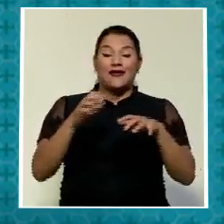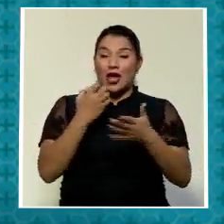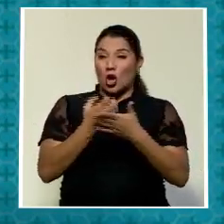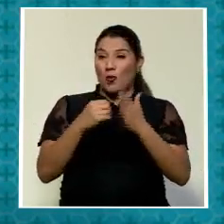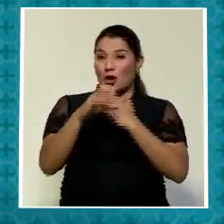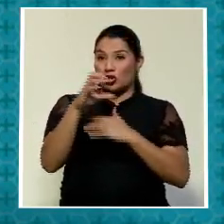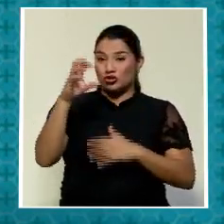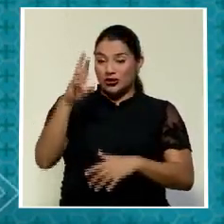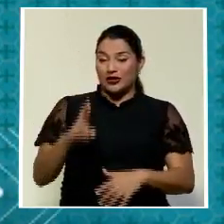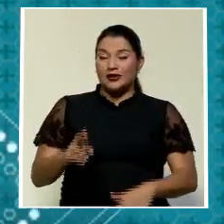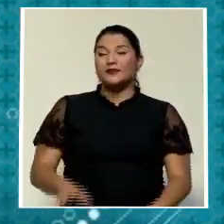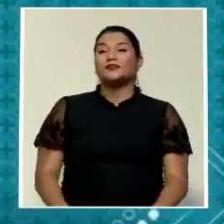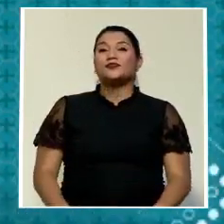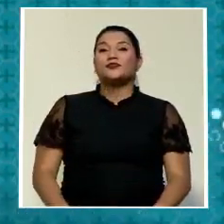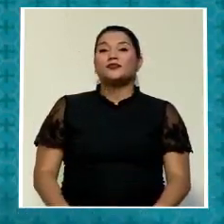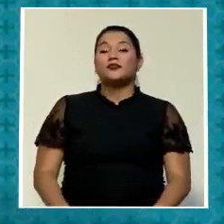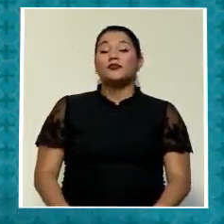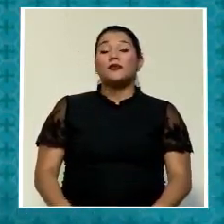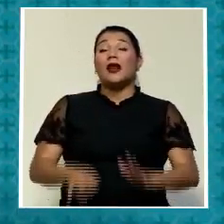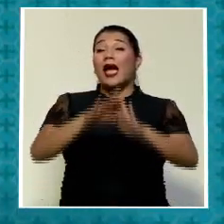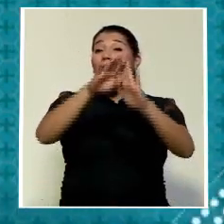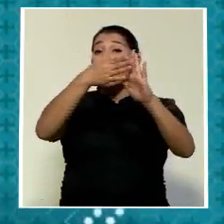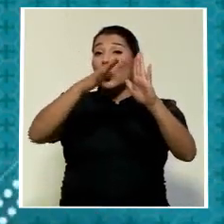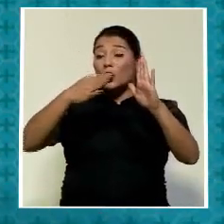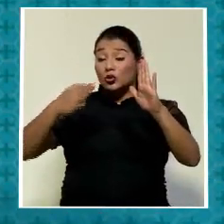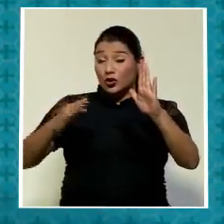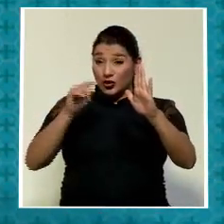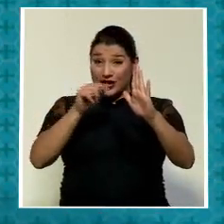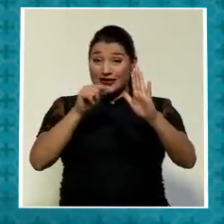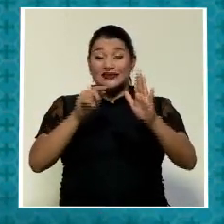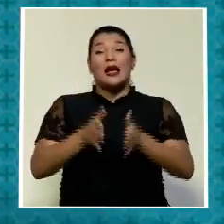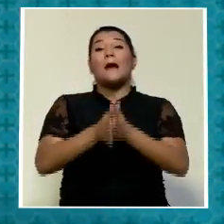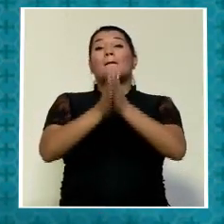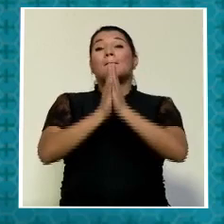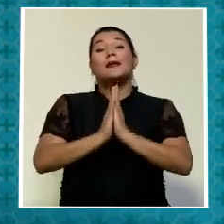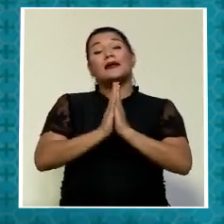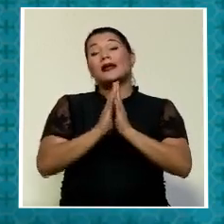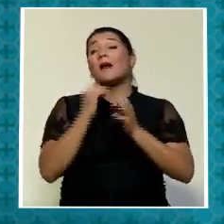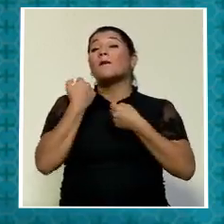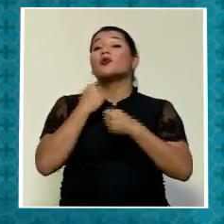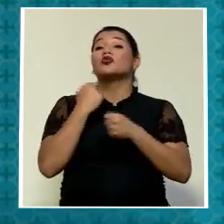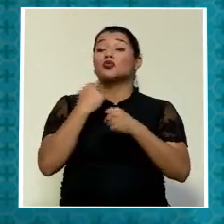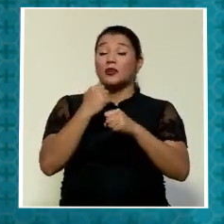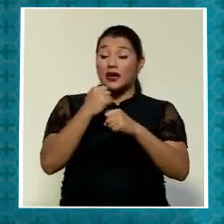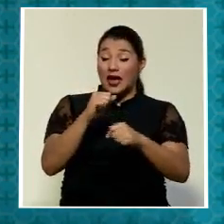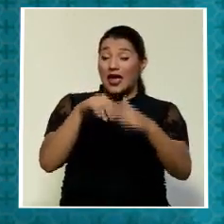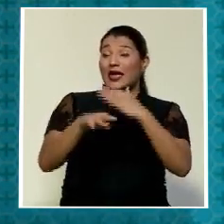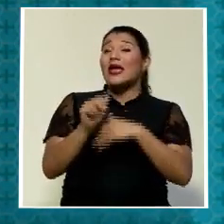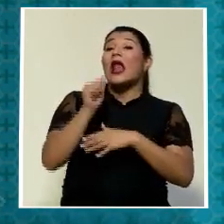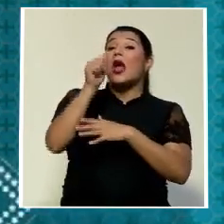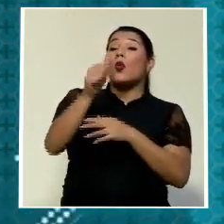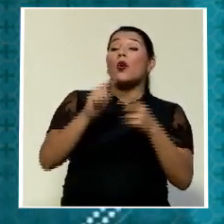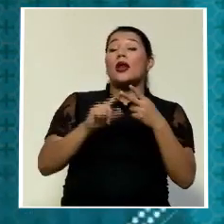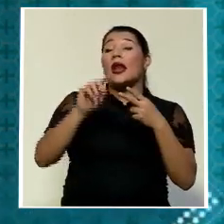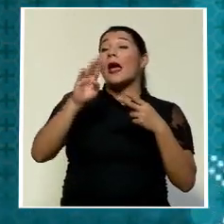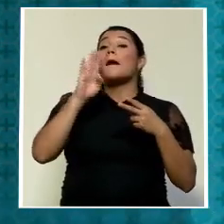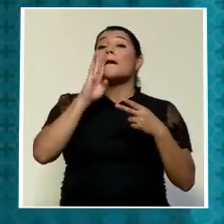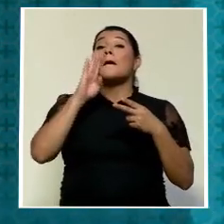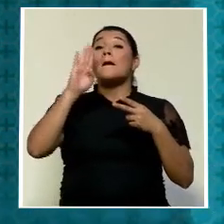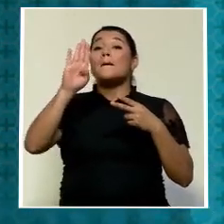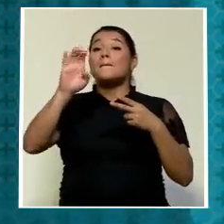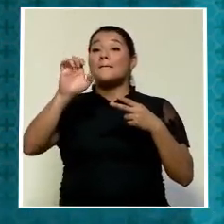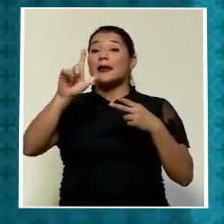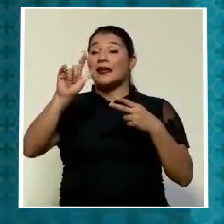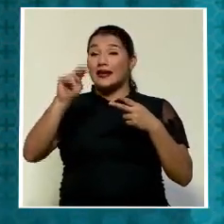país. La Contraloría General de la República solicitó a las municipalidades de Alajuela, Belén, Escazú,